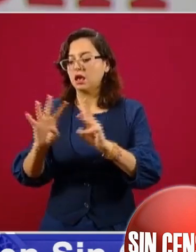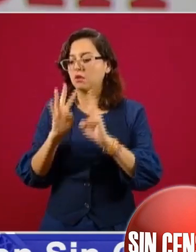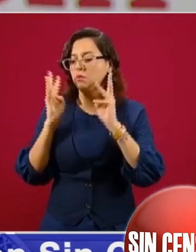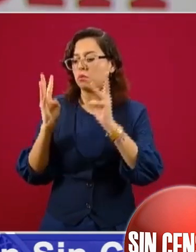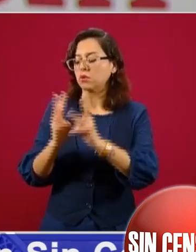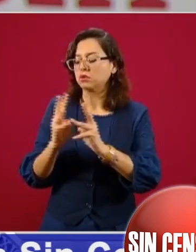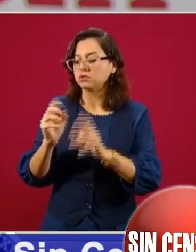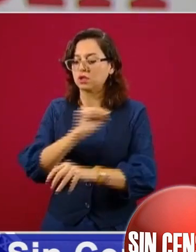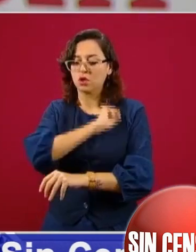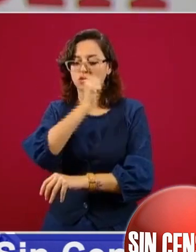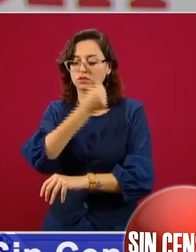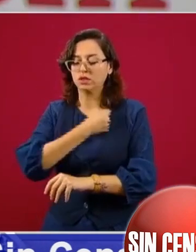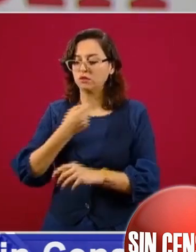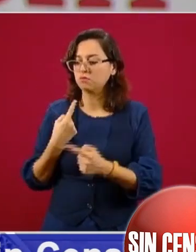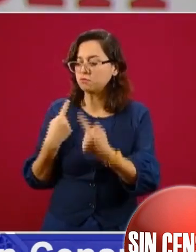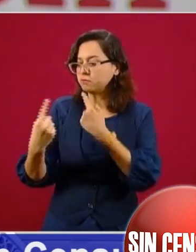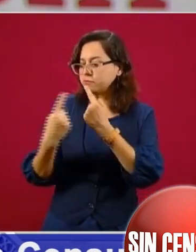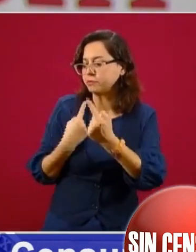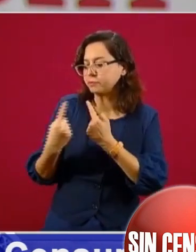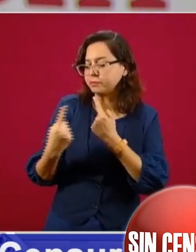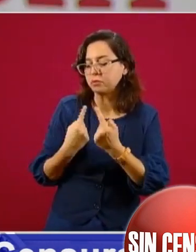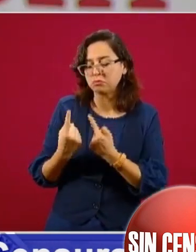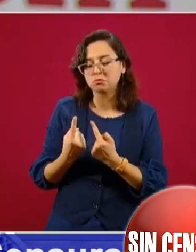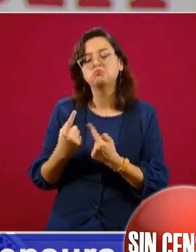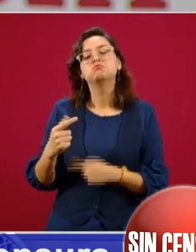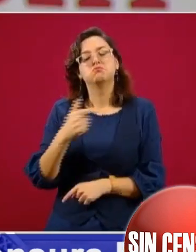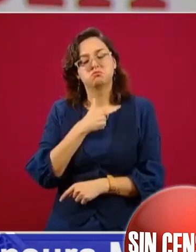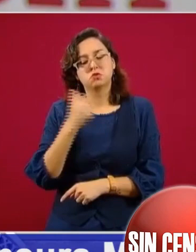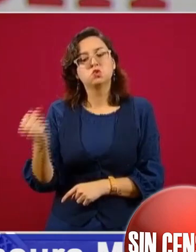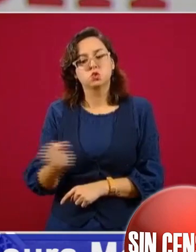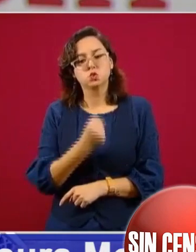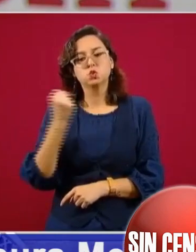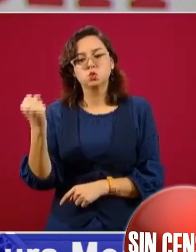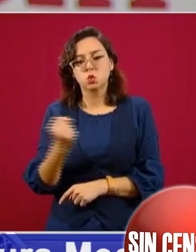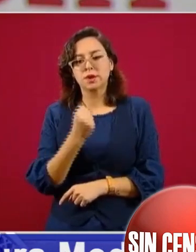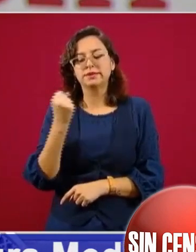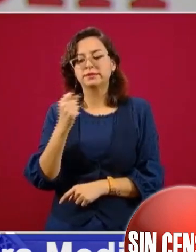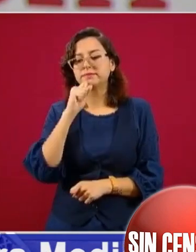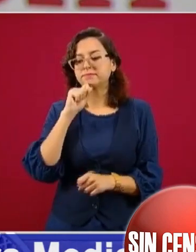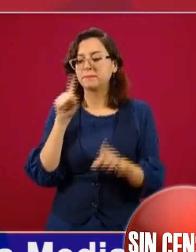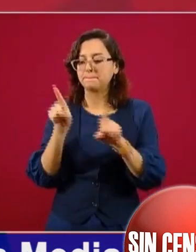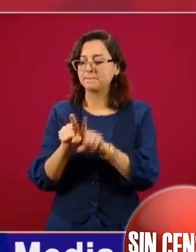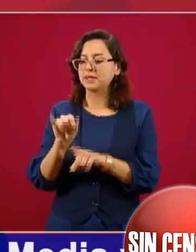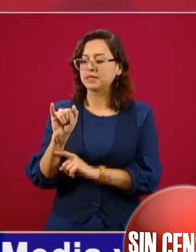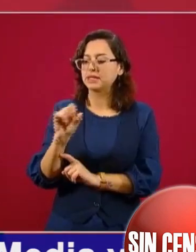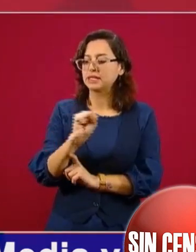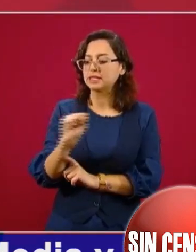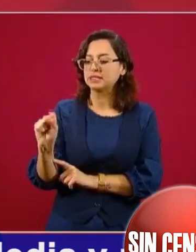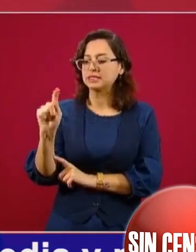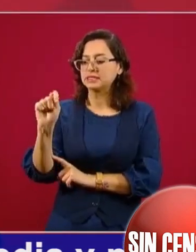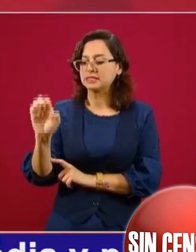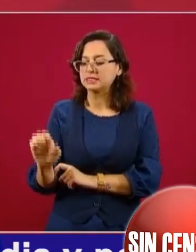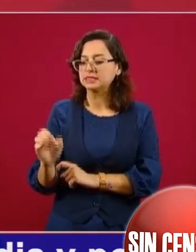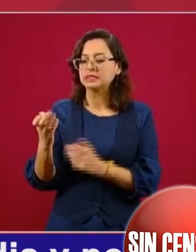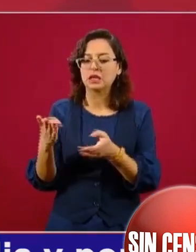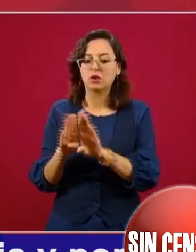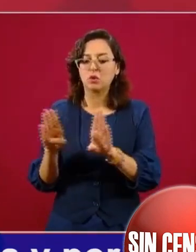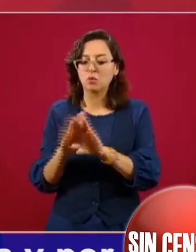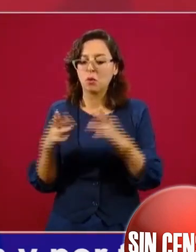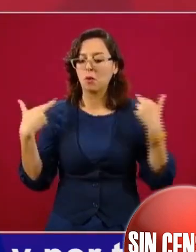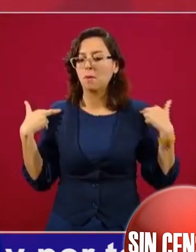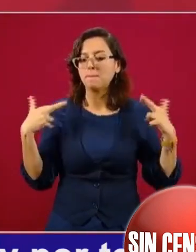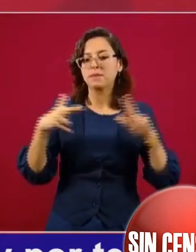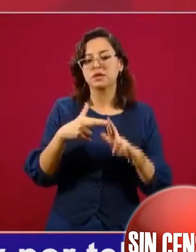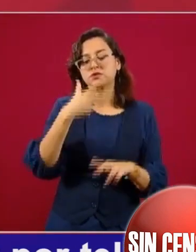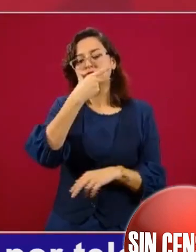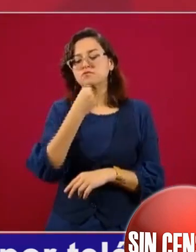y afortunadamente yo he estado muy en contacto con el ISSSTE para ver la salud de las maestras y los maestros,